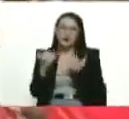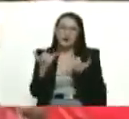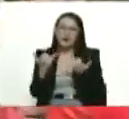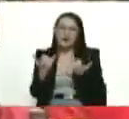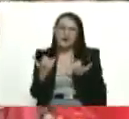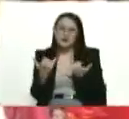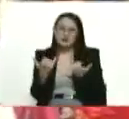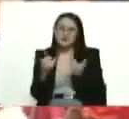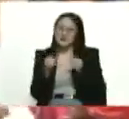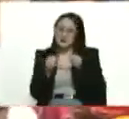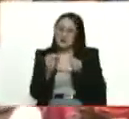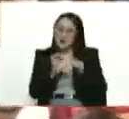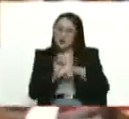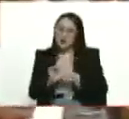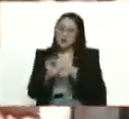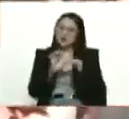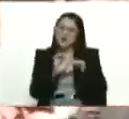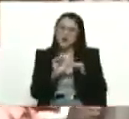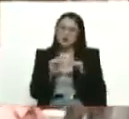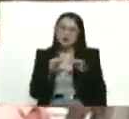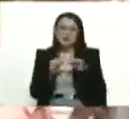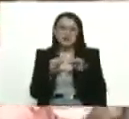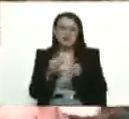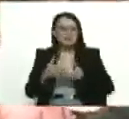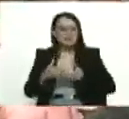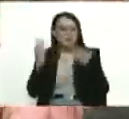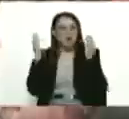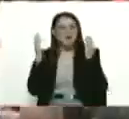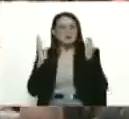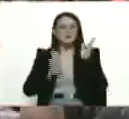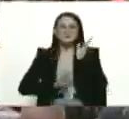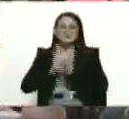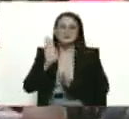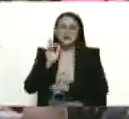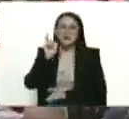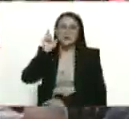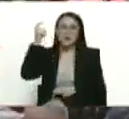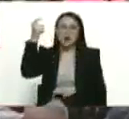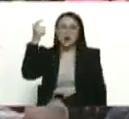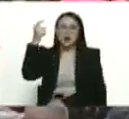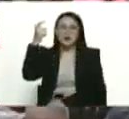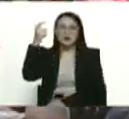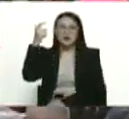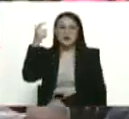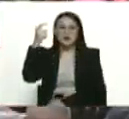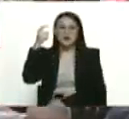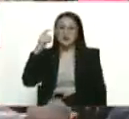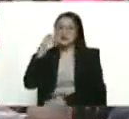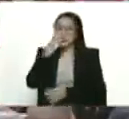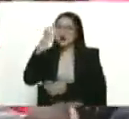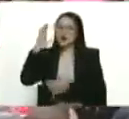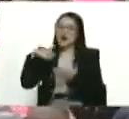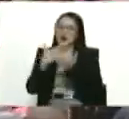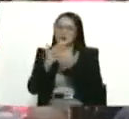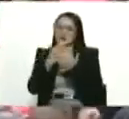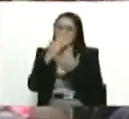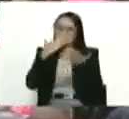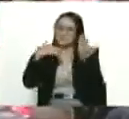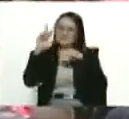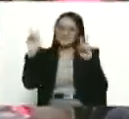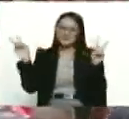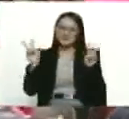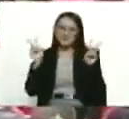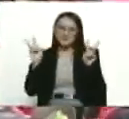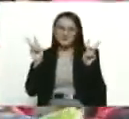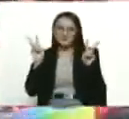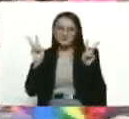seguiremos unidos para seguir venciendo. Y desde Guárico, gritar hasta la victoria siempre. ¡Que